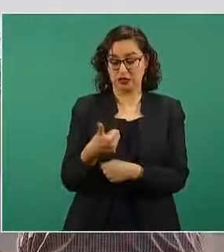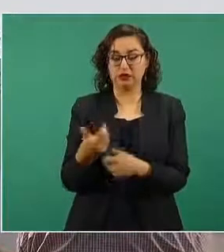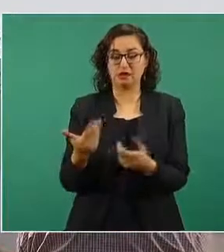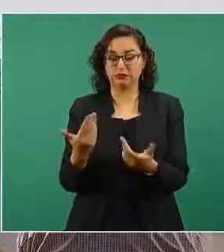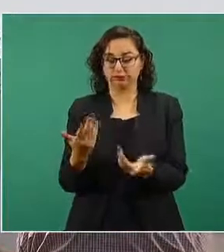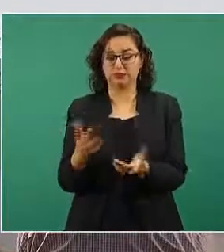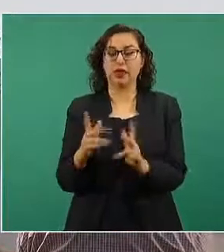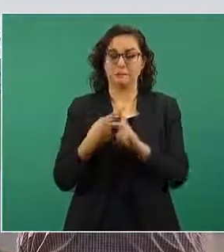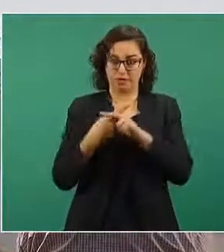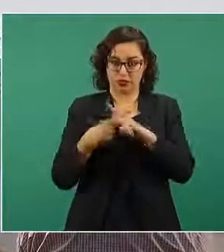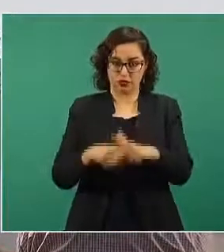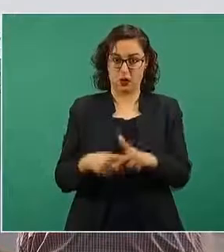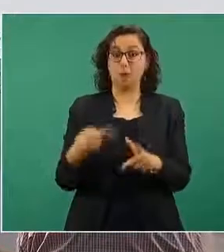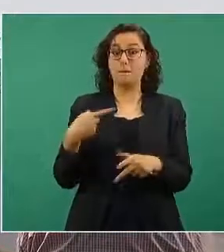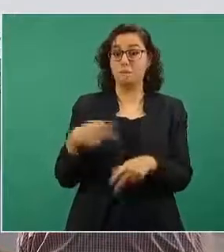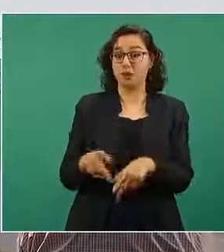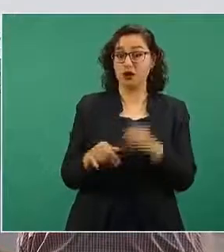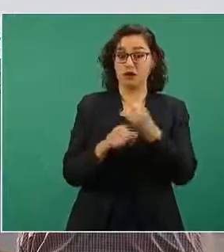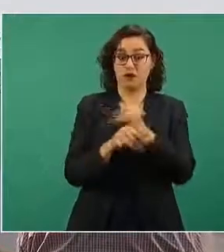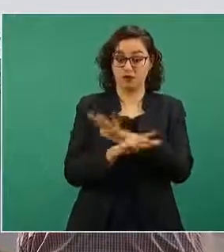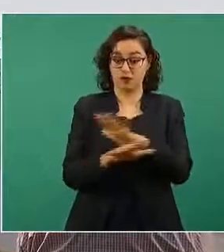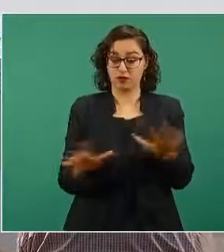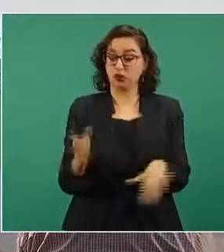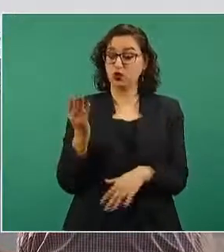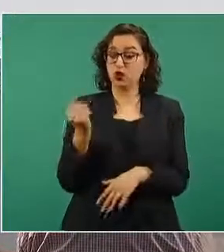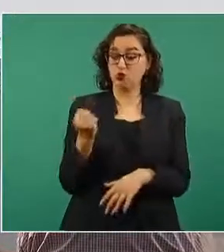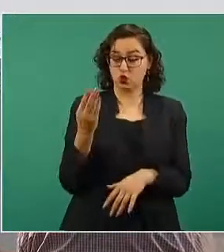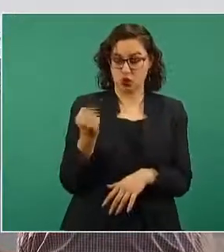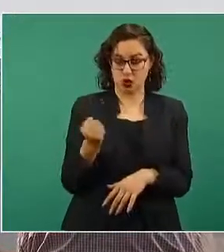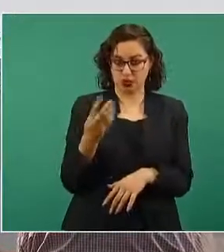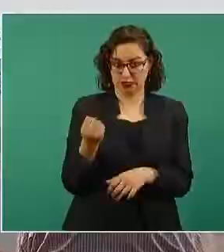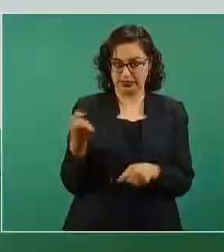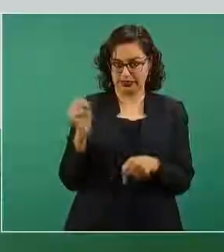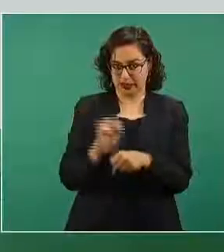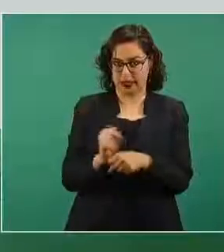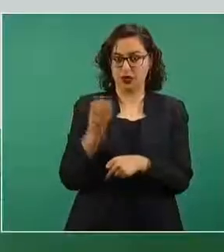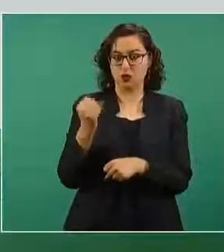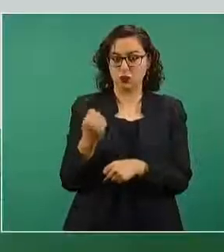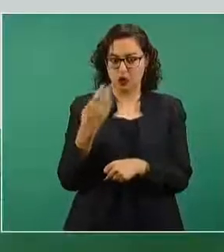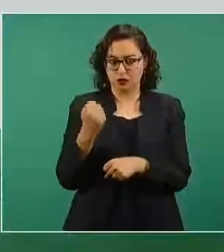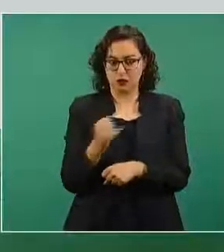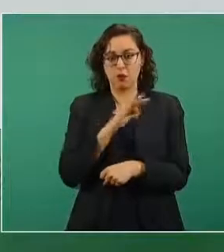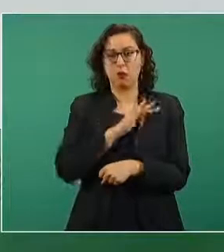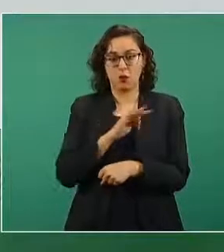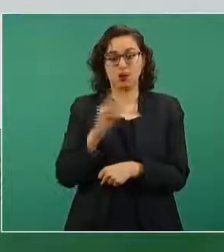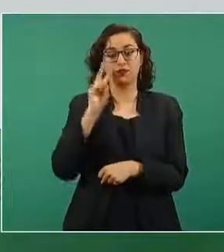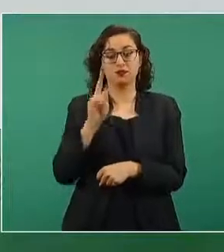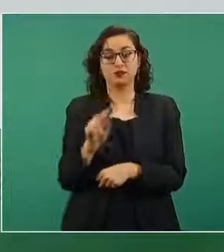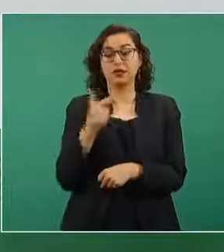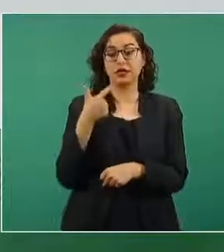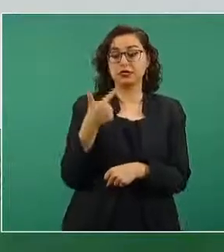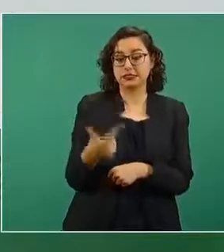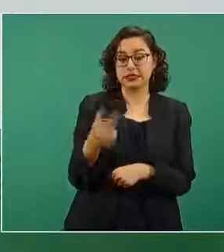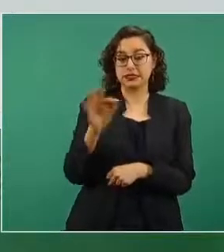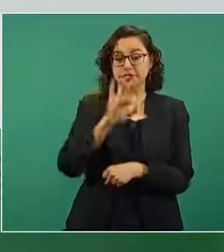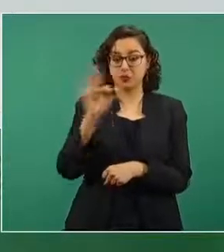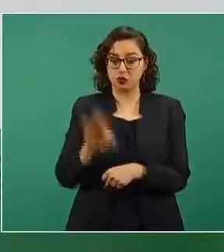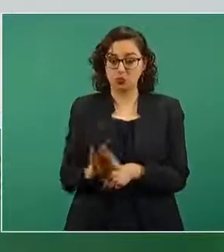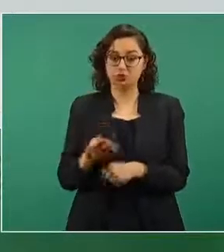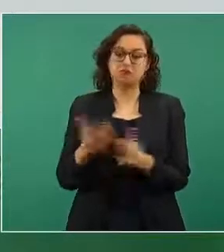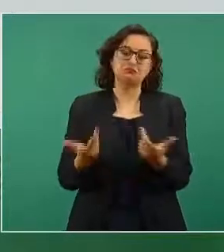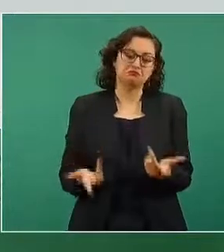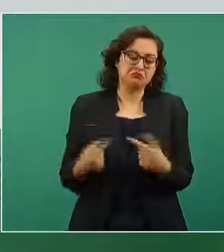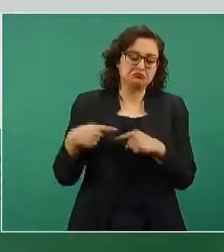9 vemos esta reducción de menos 7%, que es sustantiva, se irá modificando a lo largo de la